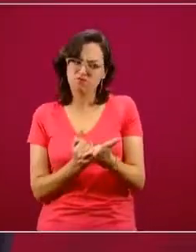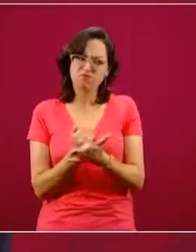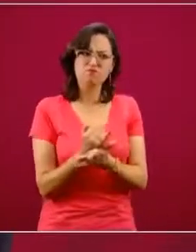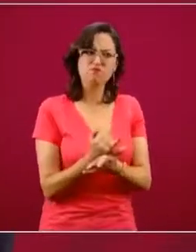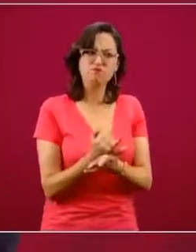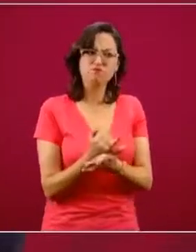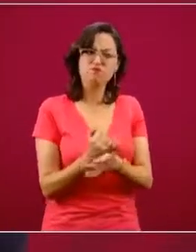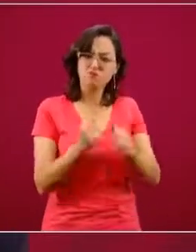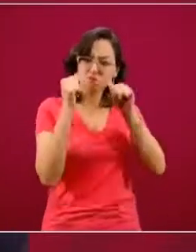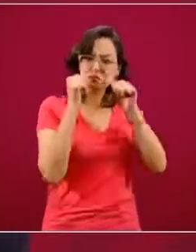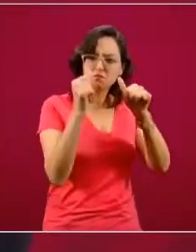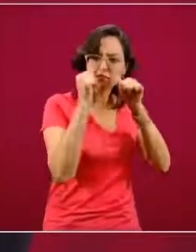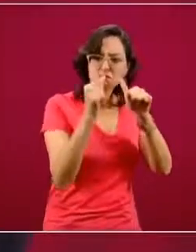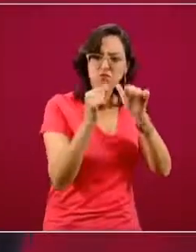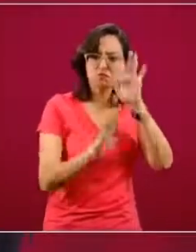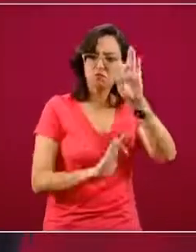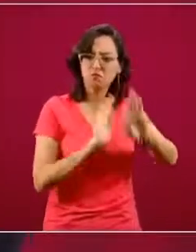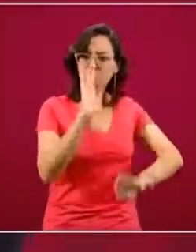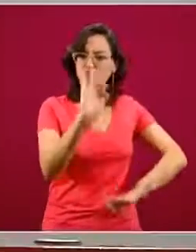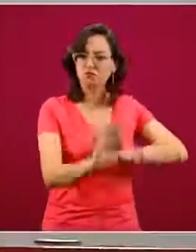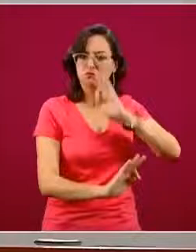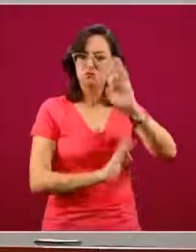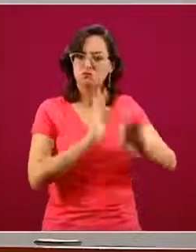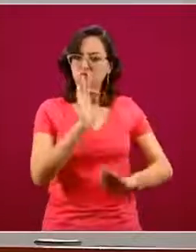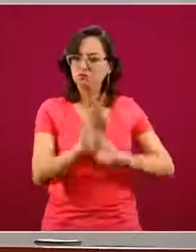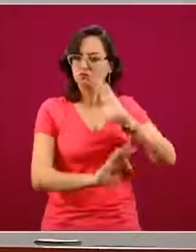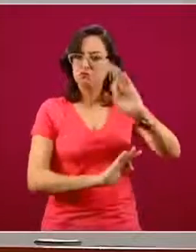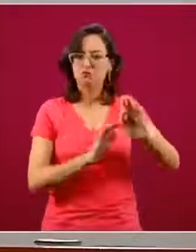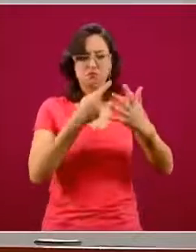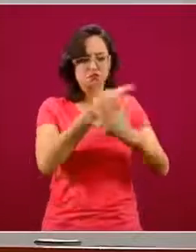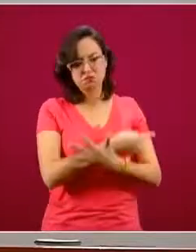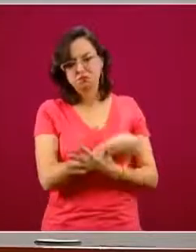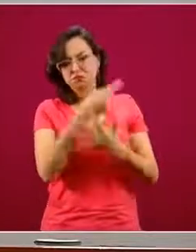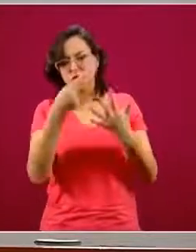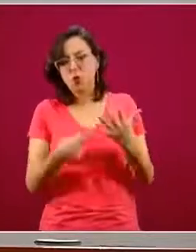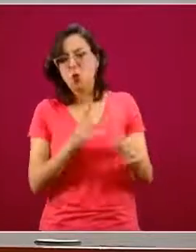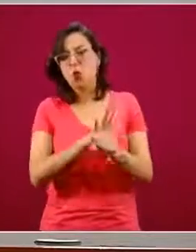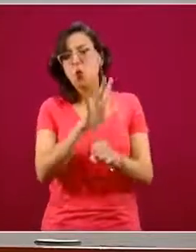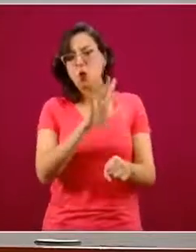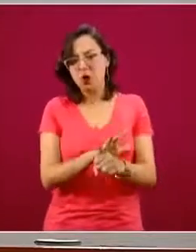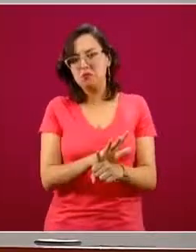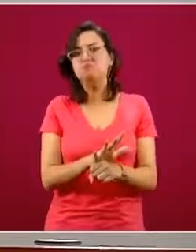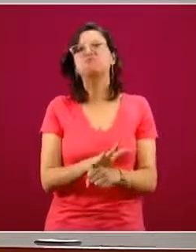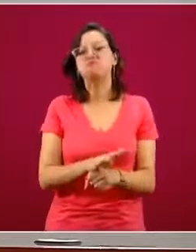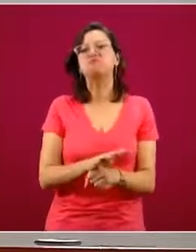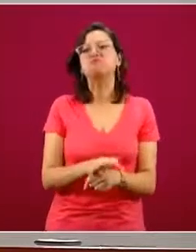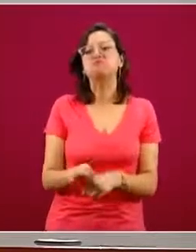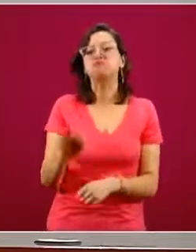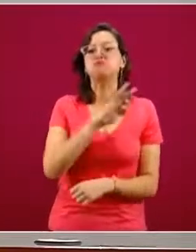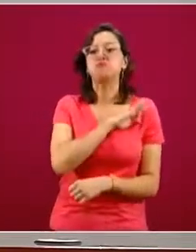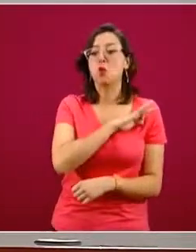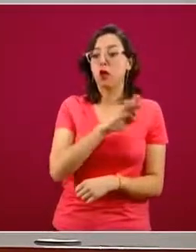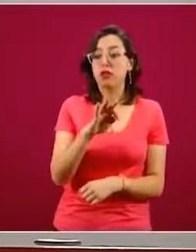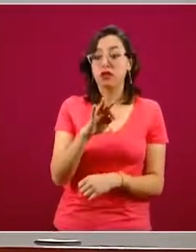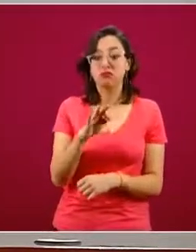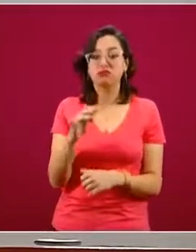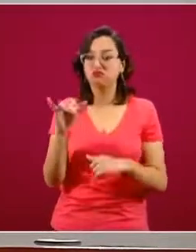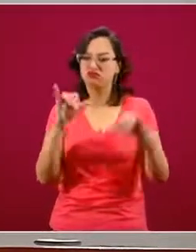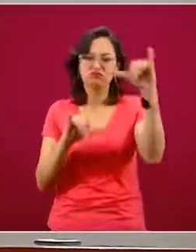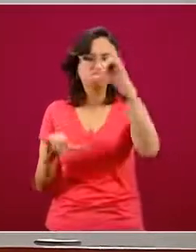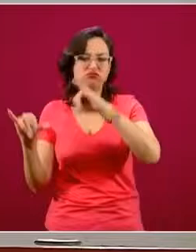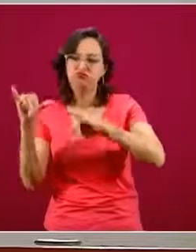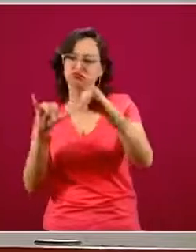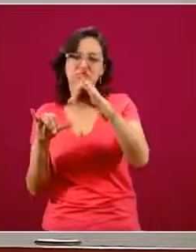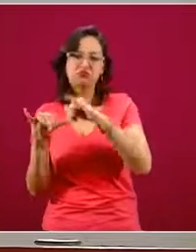médica de protección, de atención de la persona enferma que tiene frente a sí. Porque